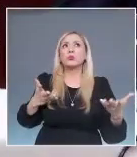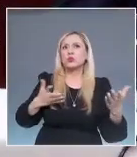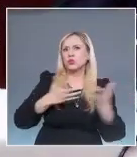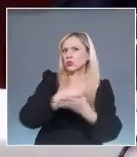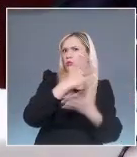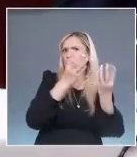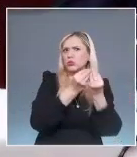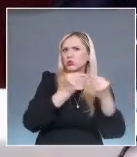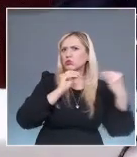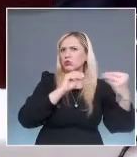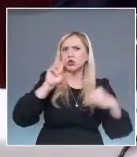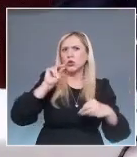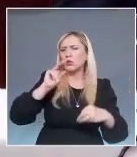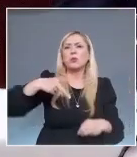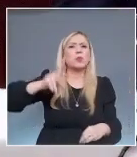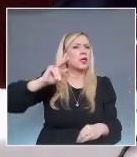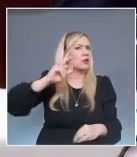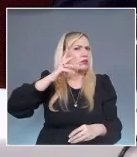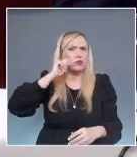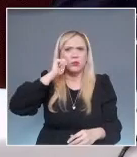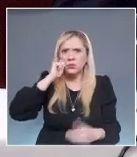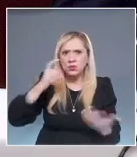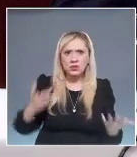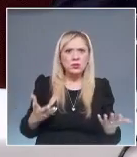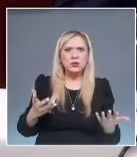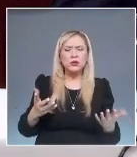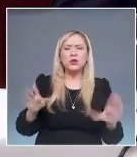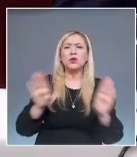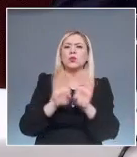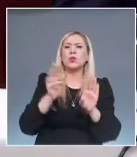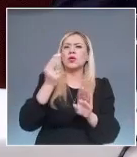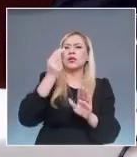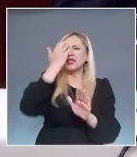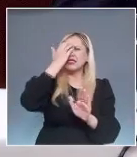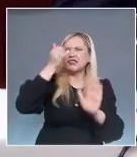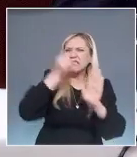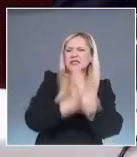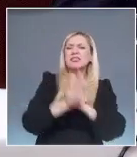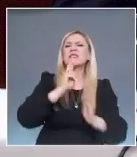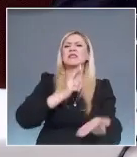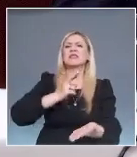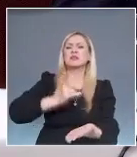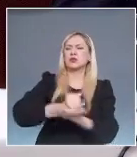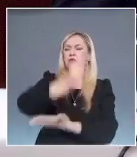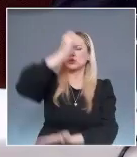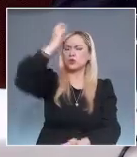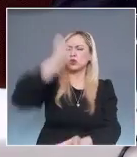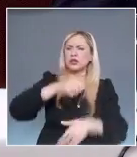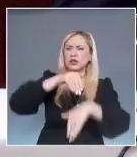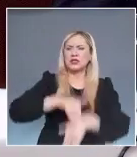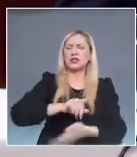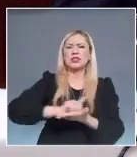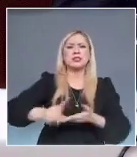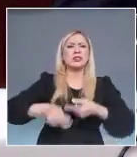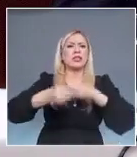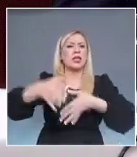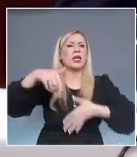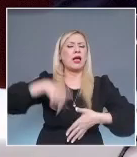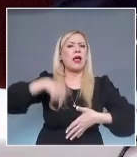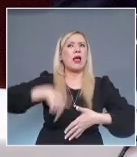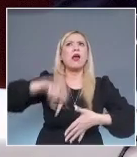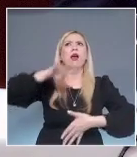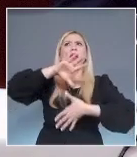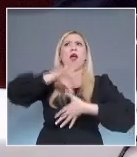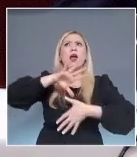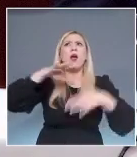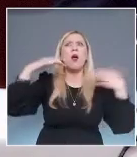Diferentes vías para conocer la jurisprudencia interamericana han impactado en la forma en que